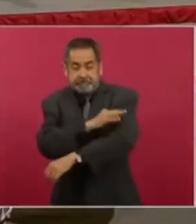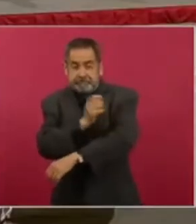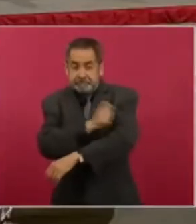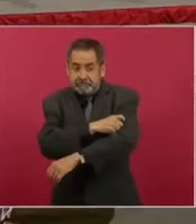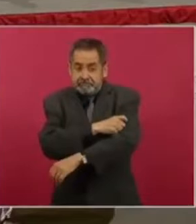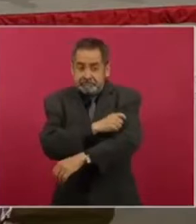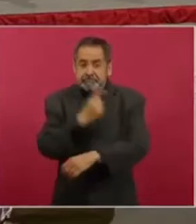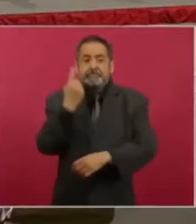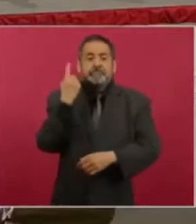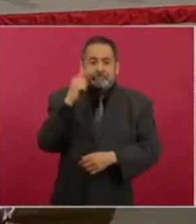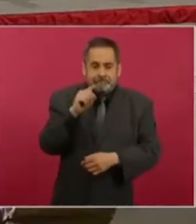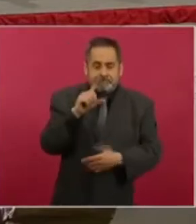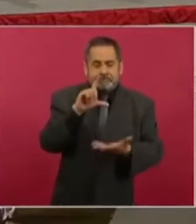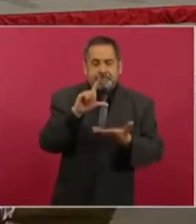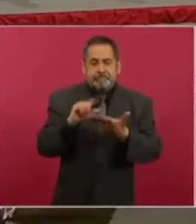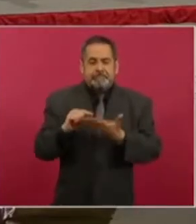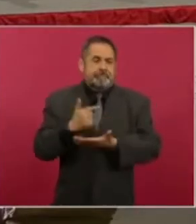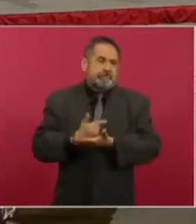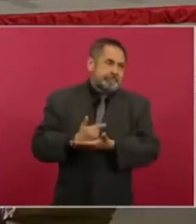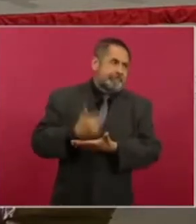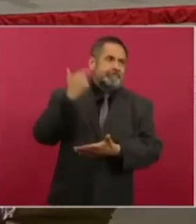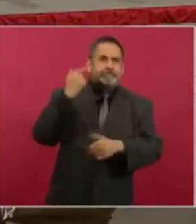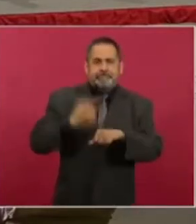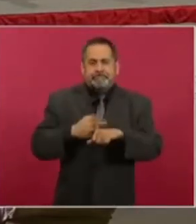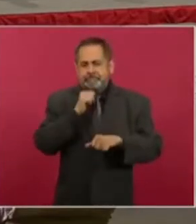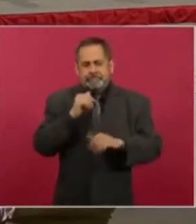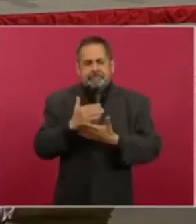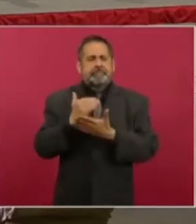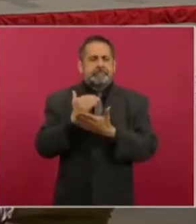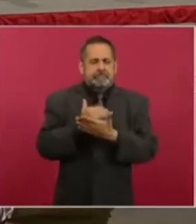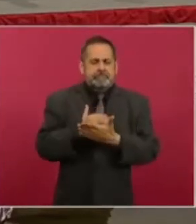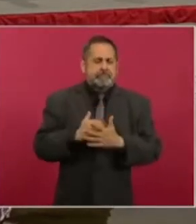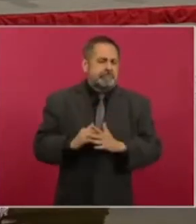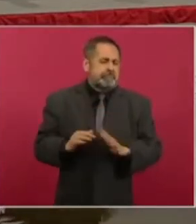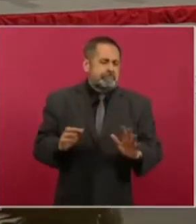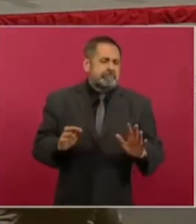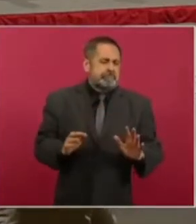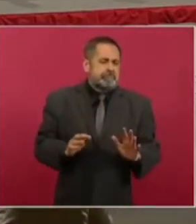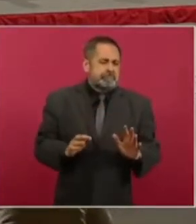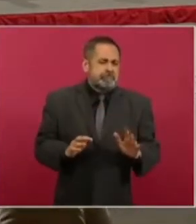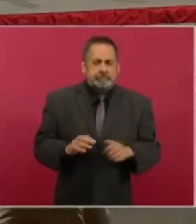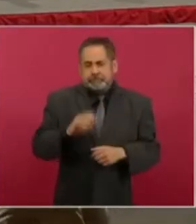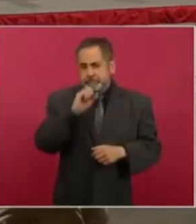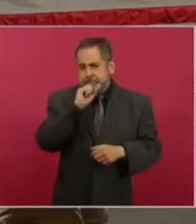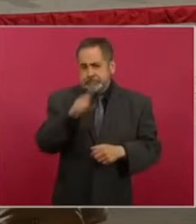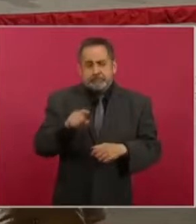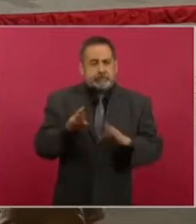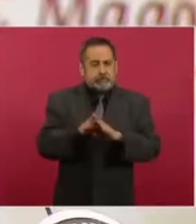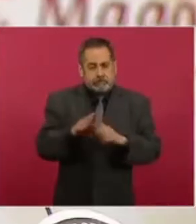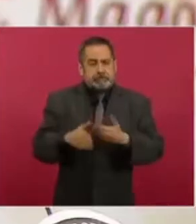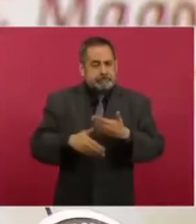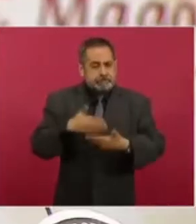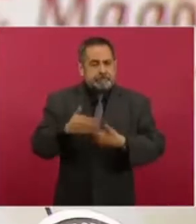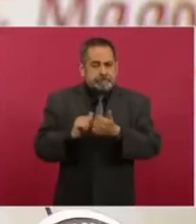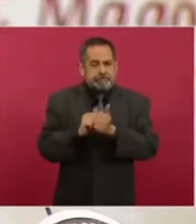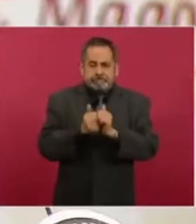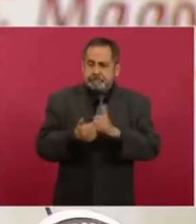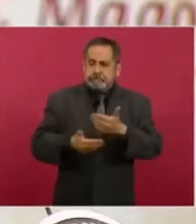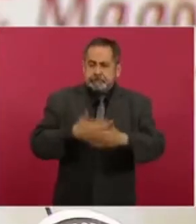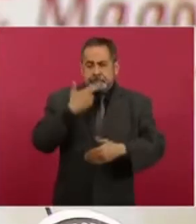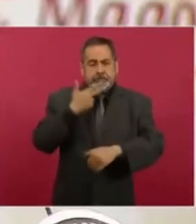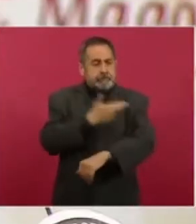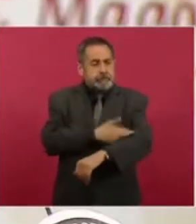intensidad clínica, la severidad, la gravedad de los casos. Y esto se logró conforme fueron aumentando